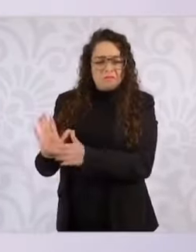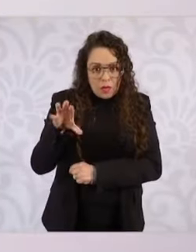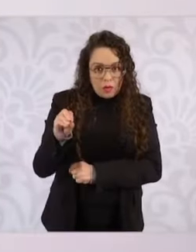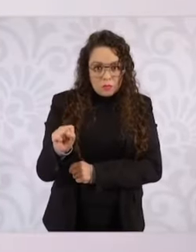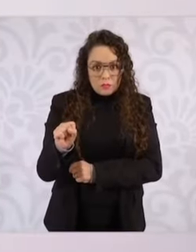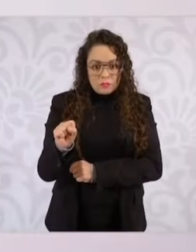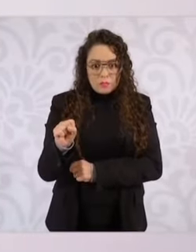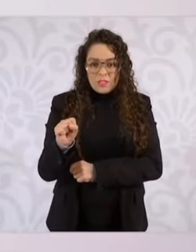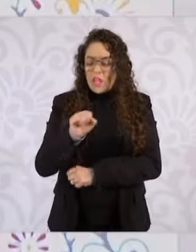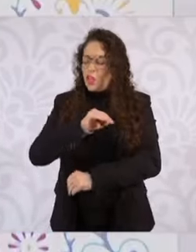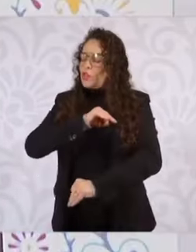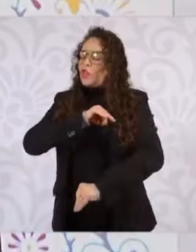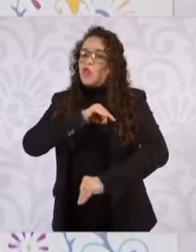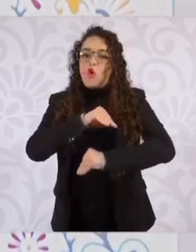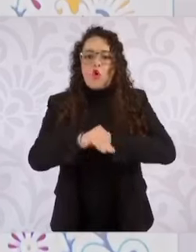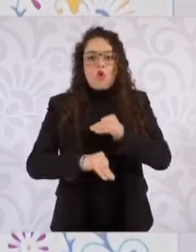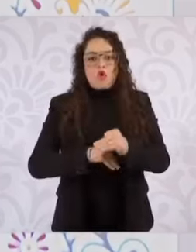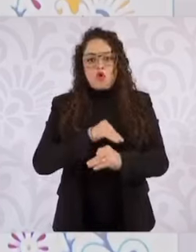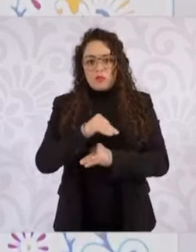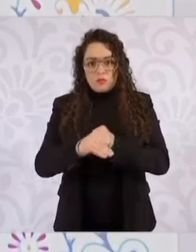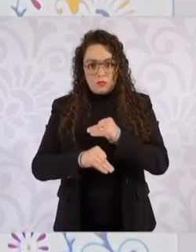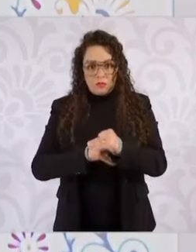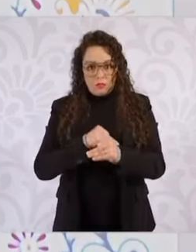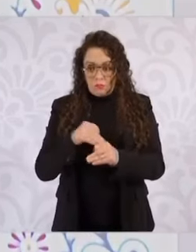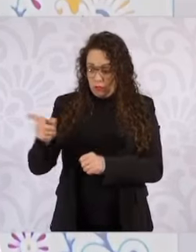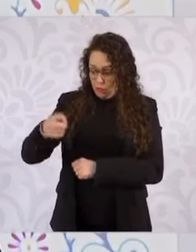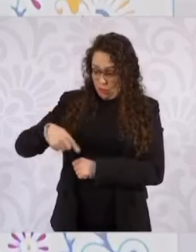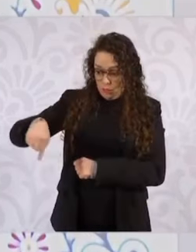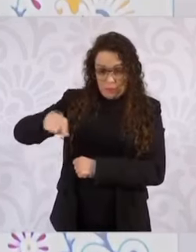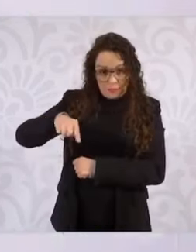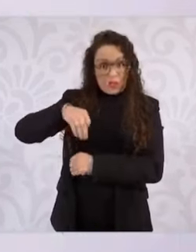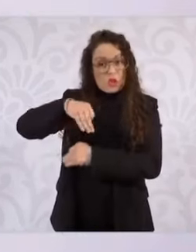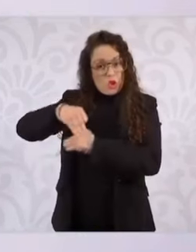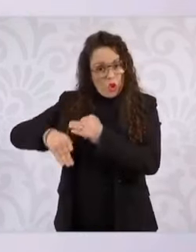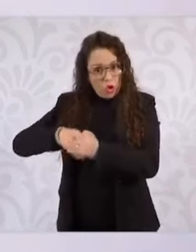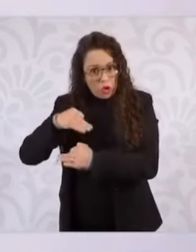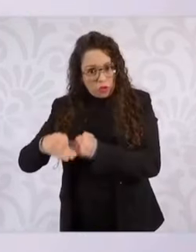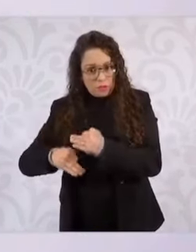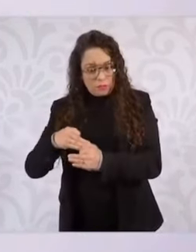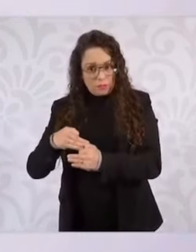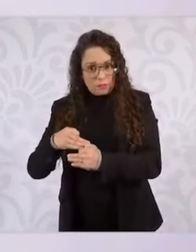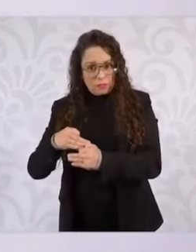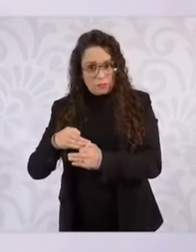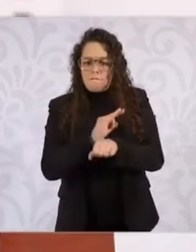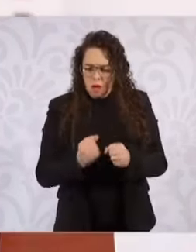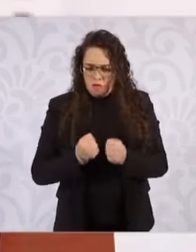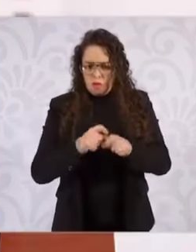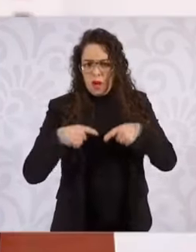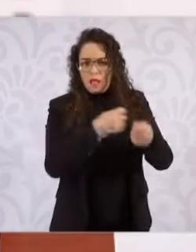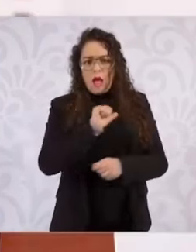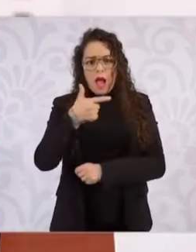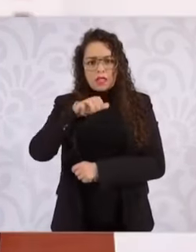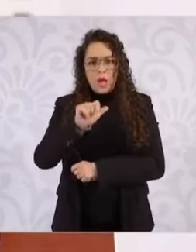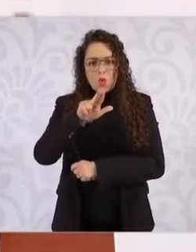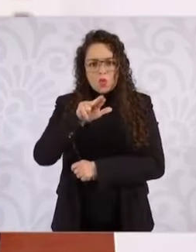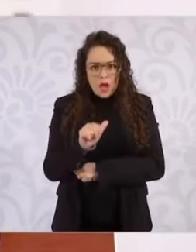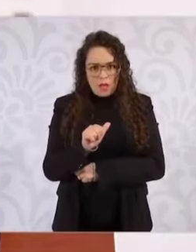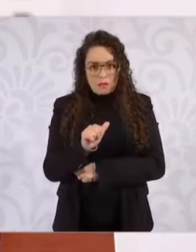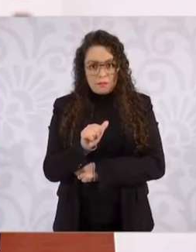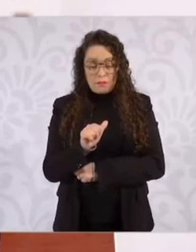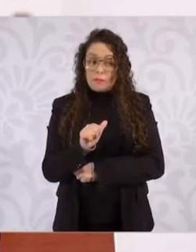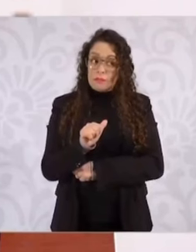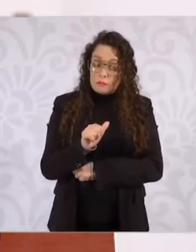olvide, después de esta sentencia y de la protección que en su momento tuvo García Luna, entonces llamo a la reflexión.